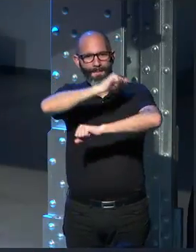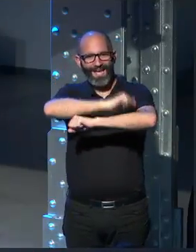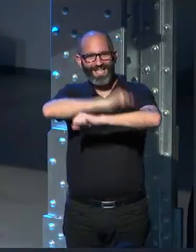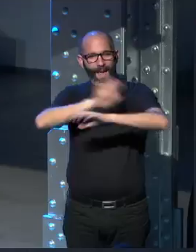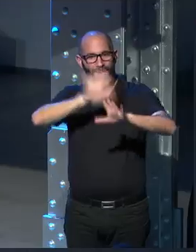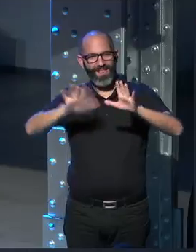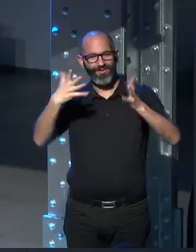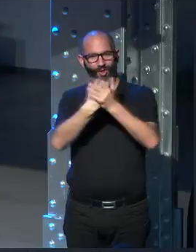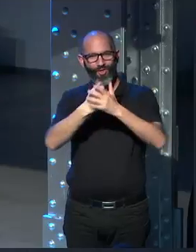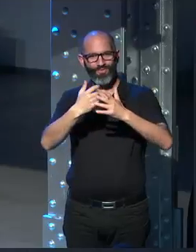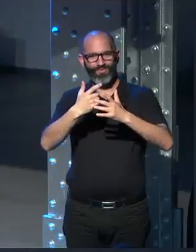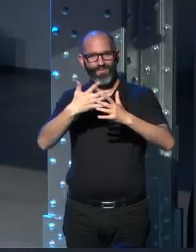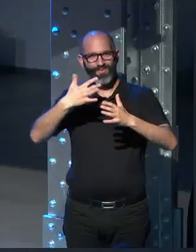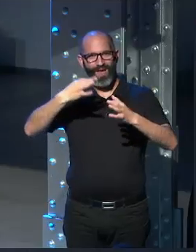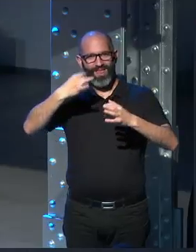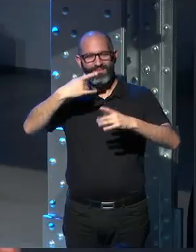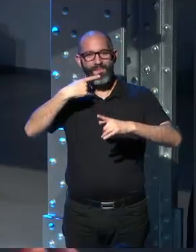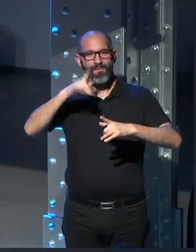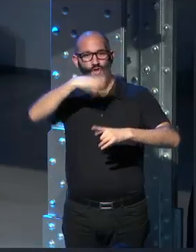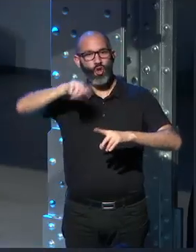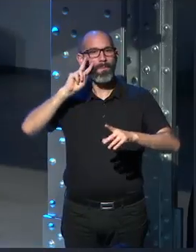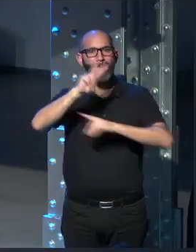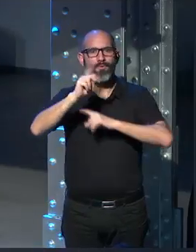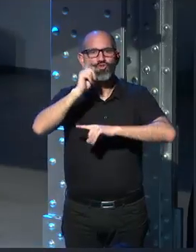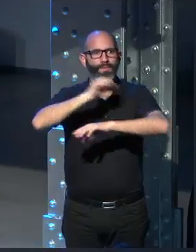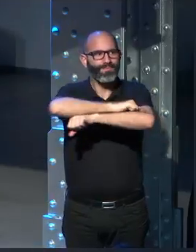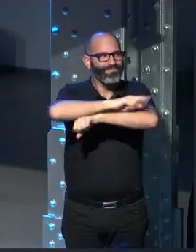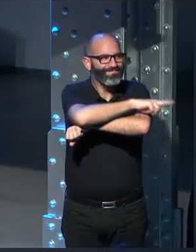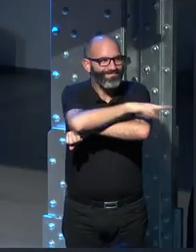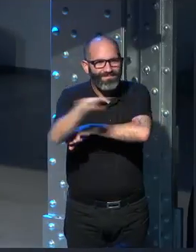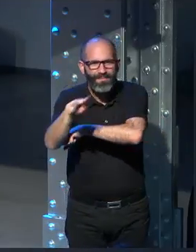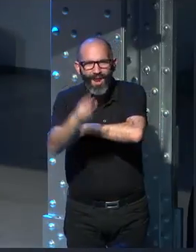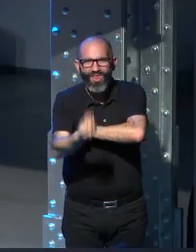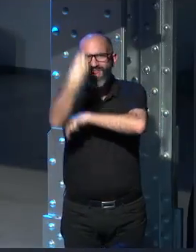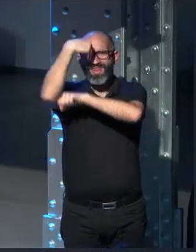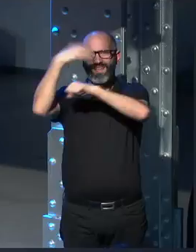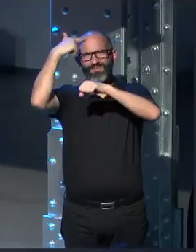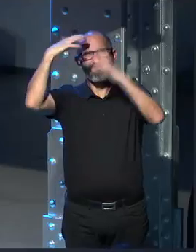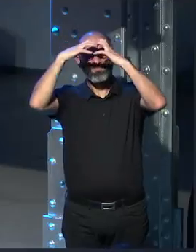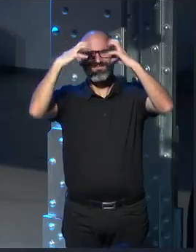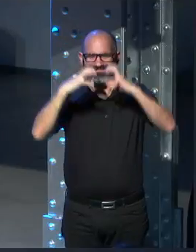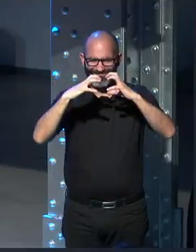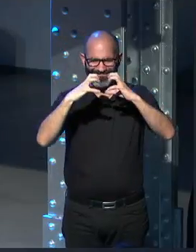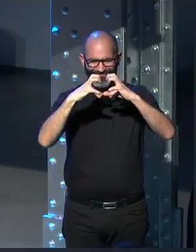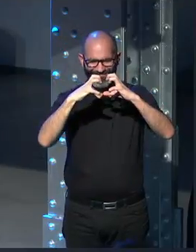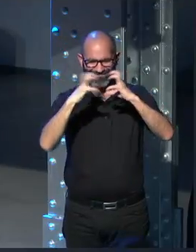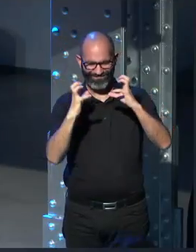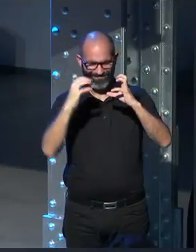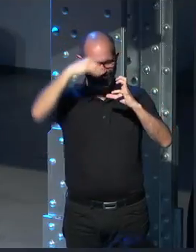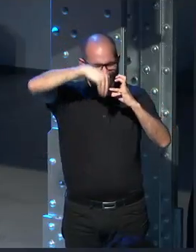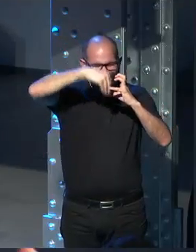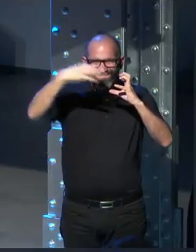está dedicando el cerebro. Incluso yo creo que desde fuera de la neurociencia todos podemos compartir un poco este tipo